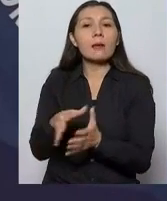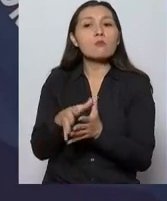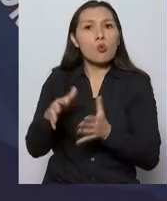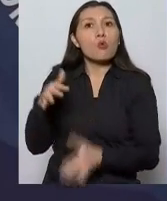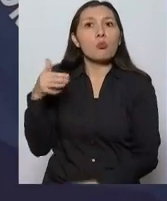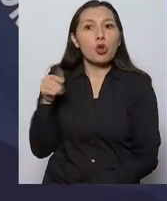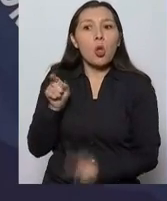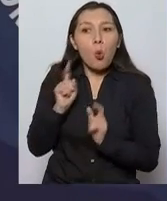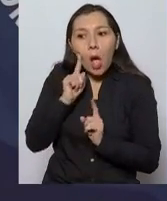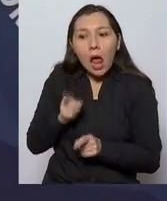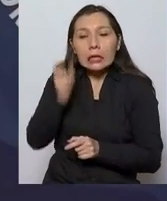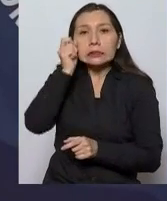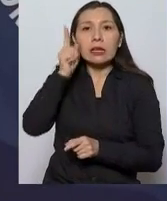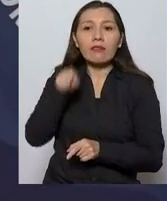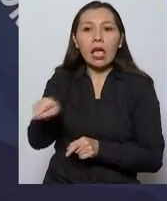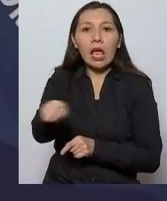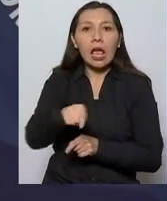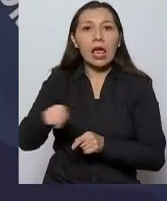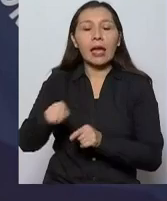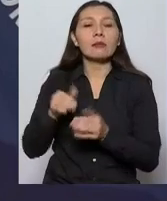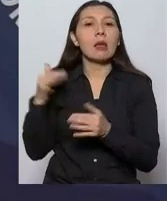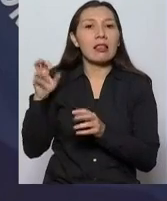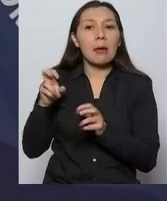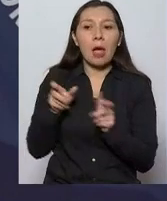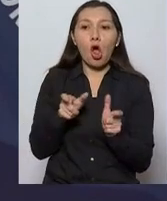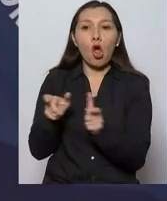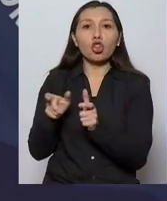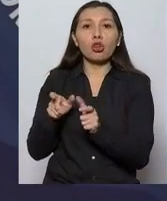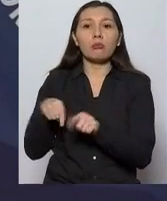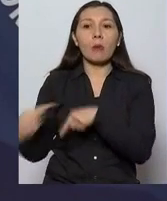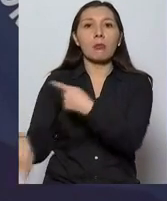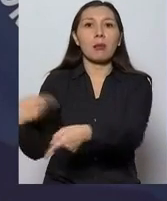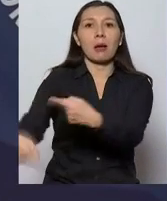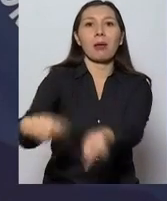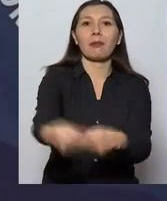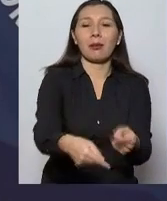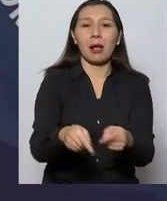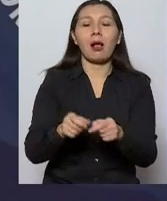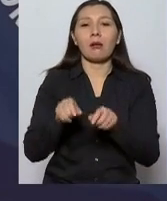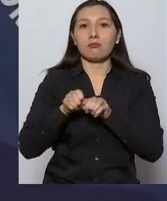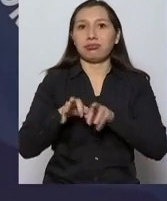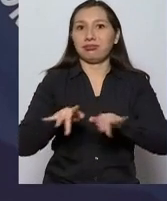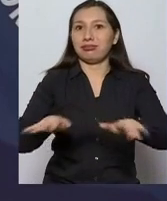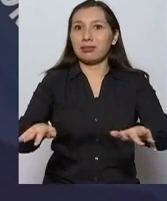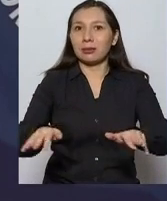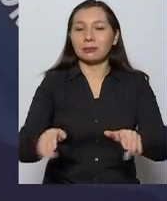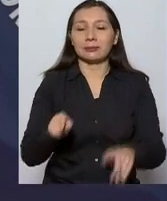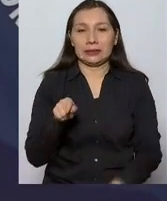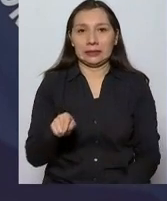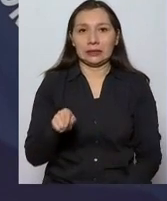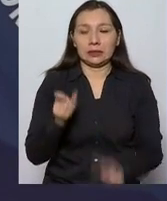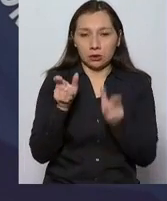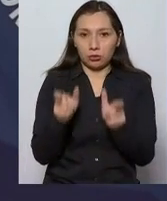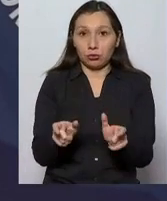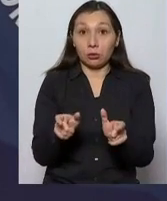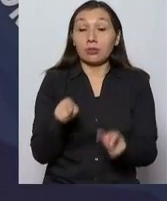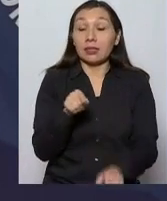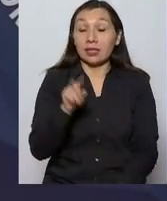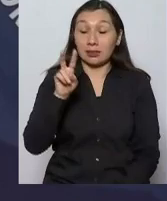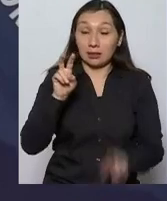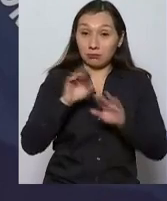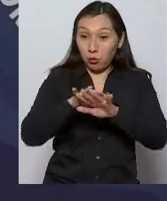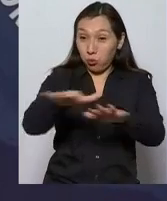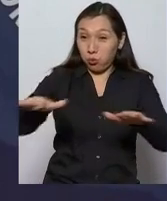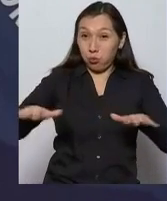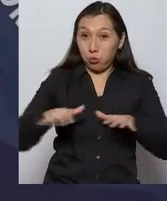muy importantes desde el punto de vista del manejo de la epidemia. Y en ese